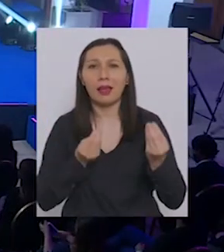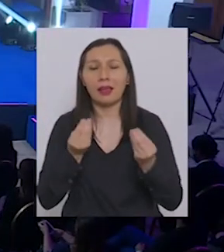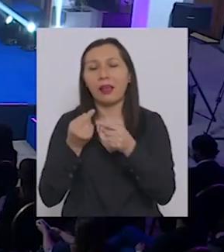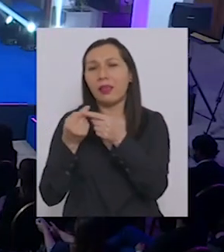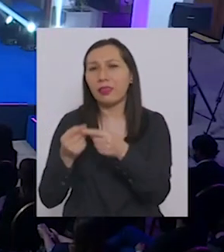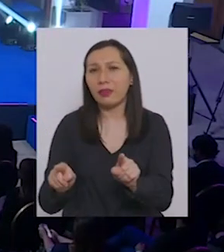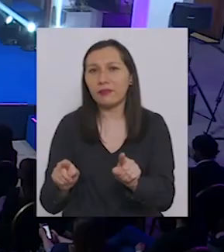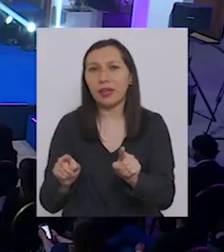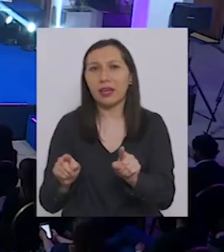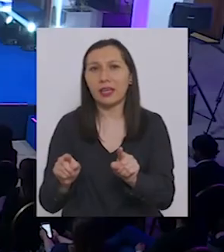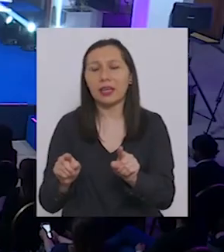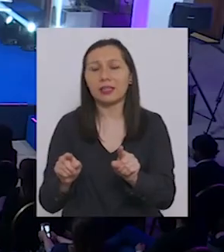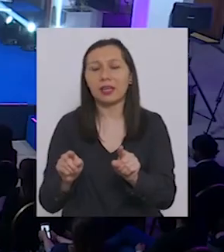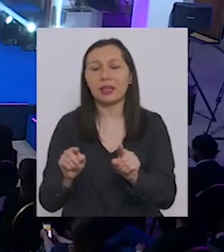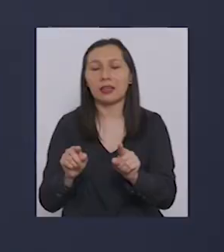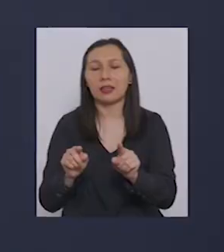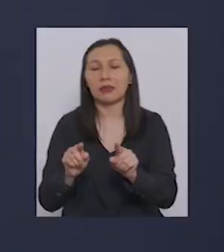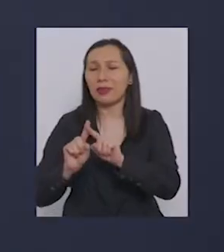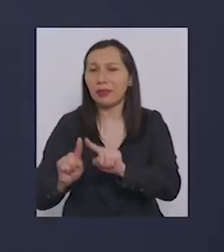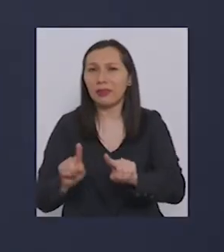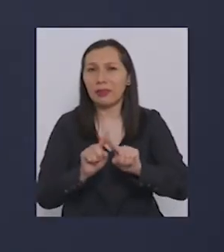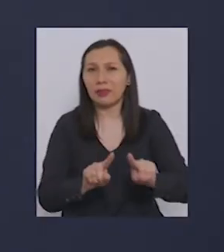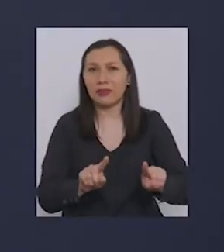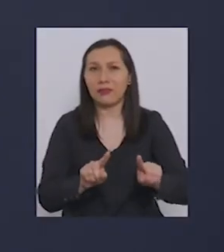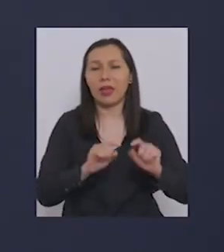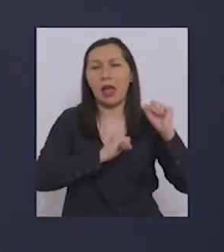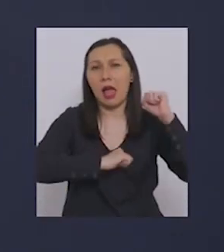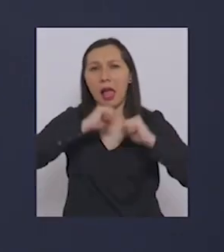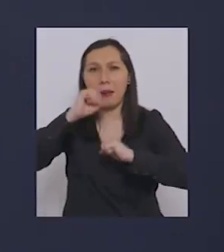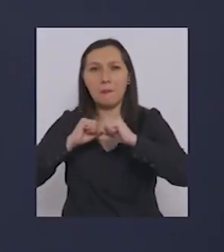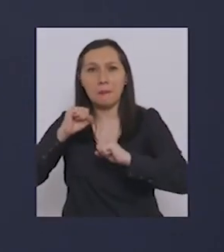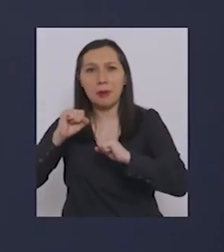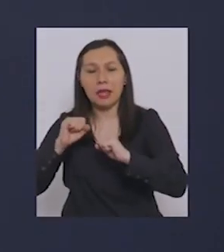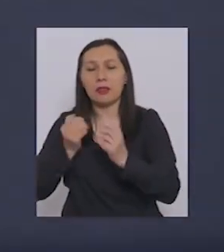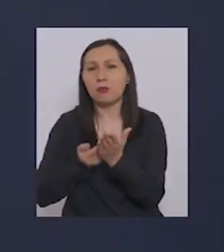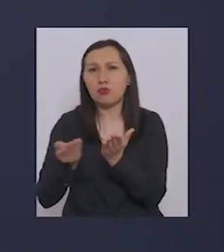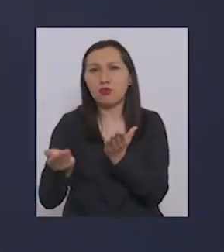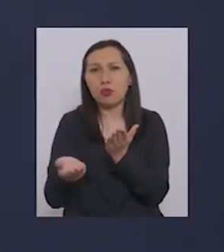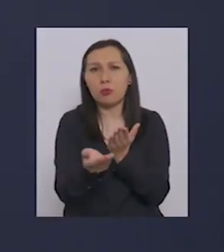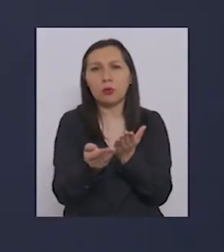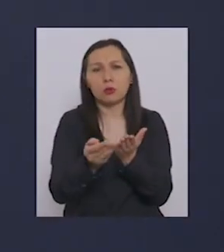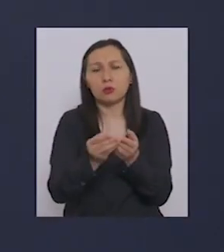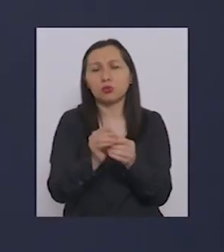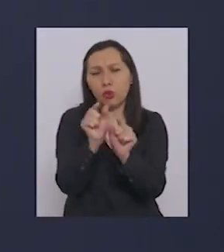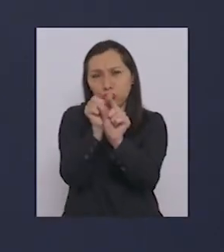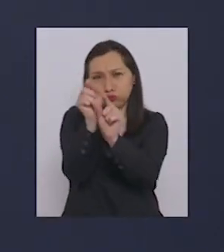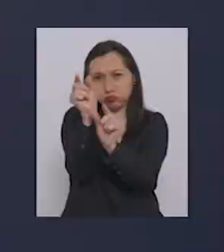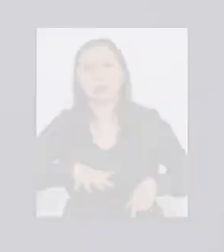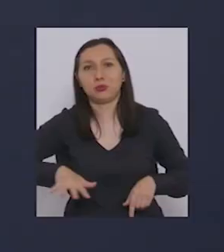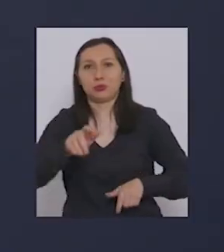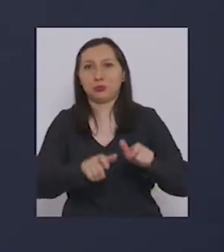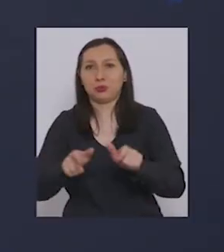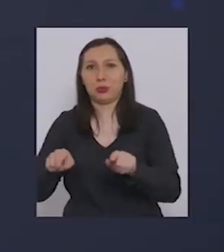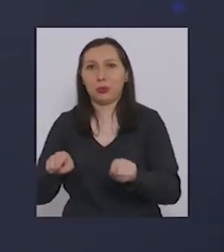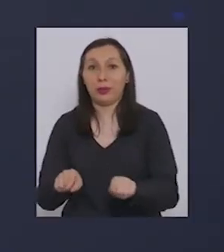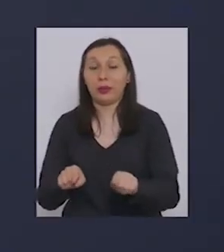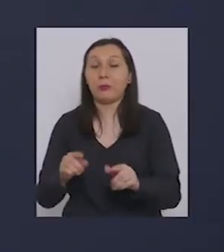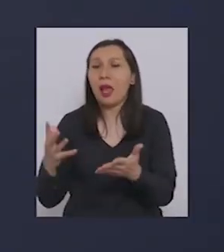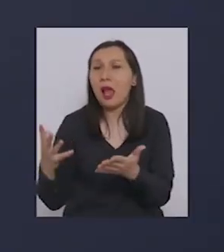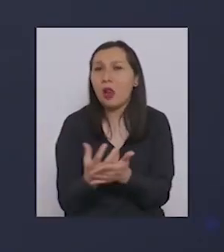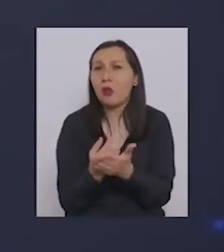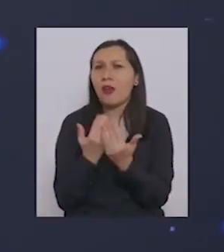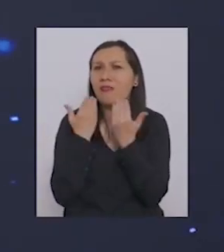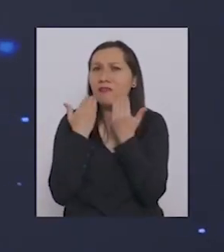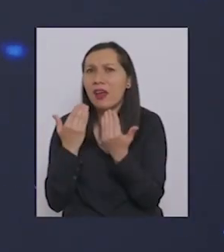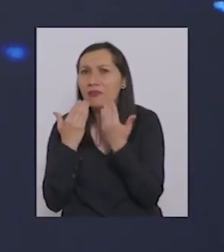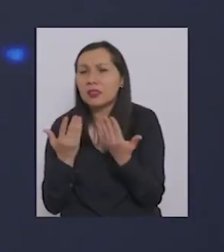distintas a las distintas empresas y a lo largo y ancho de nuestro país. Y para lograr estos